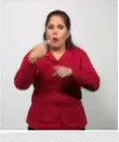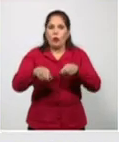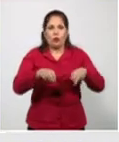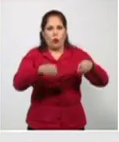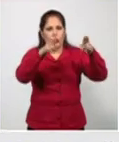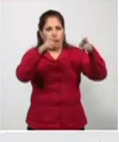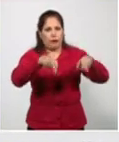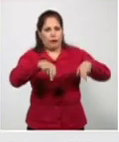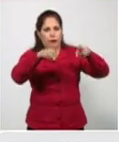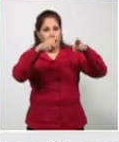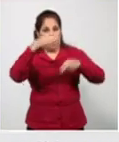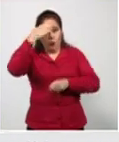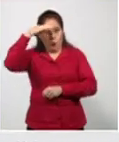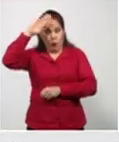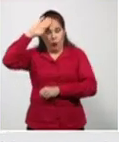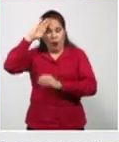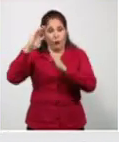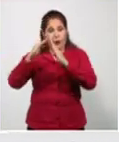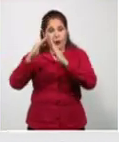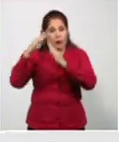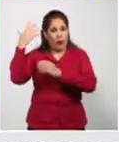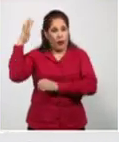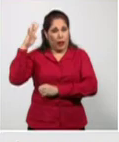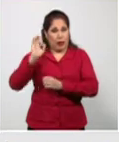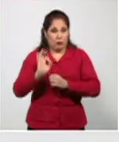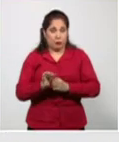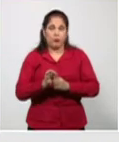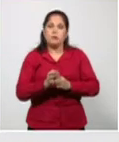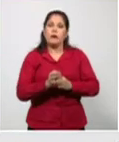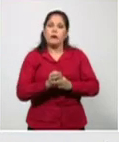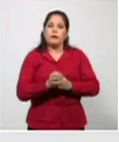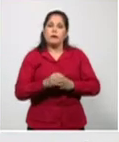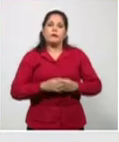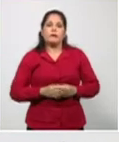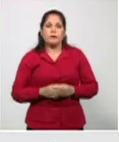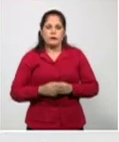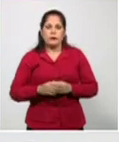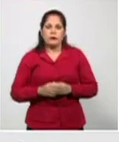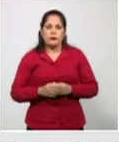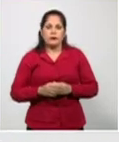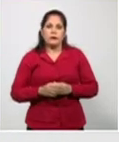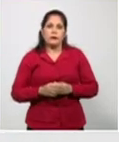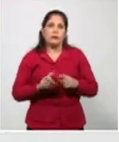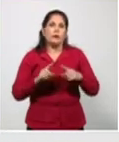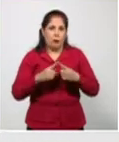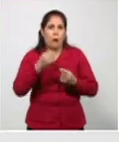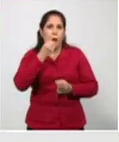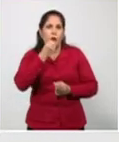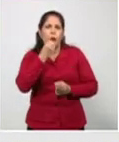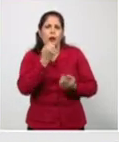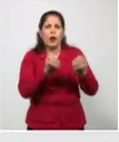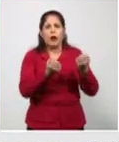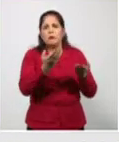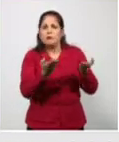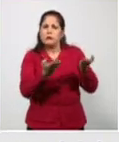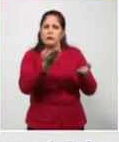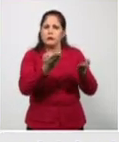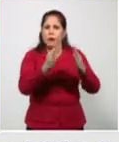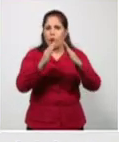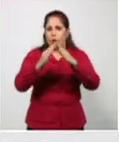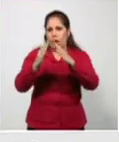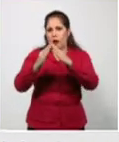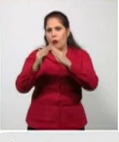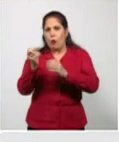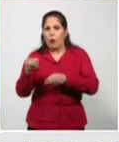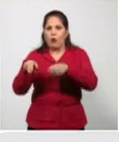Son cubanos residentes en Cuba que podían optar por eso o ir a un centro